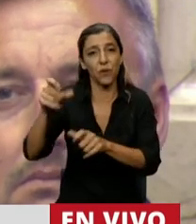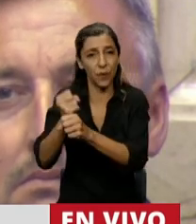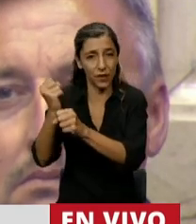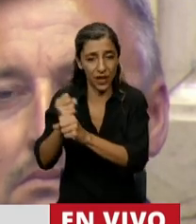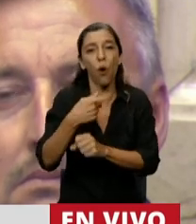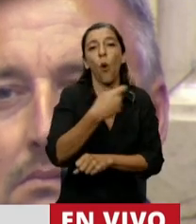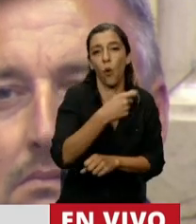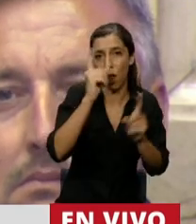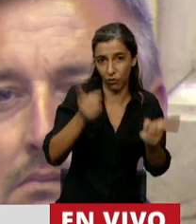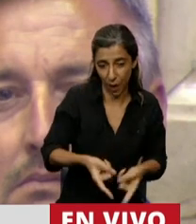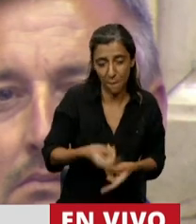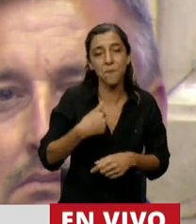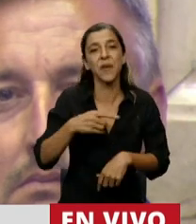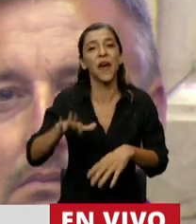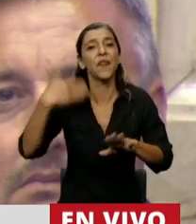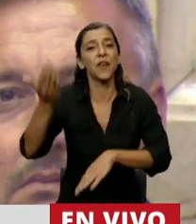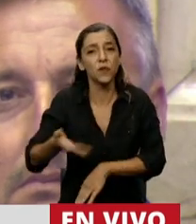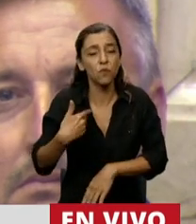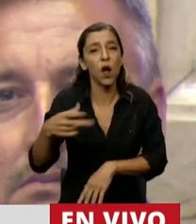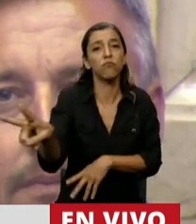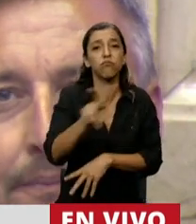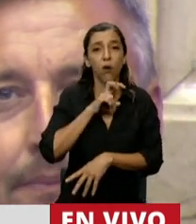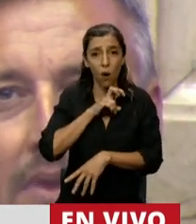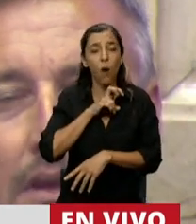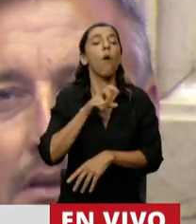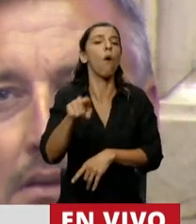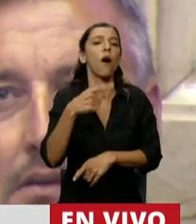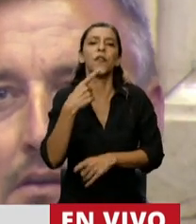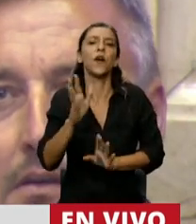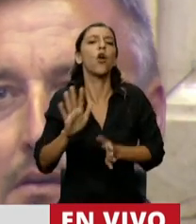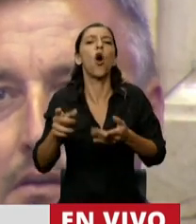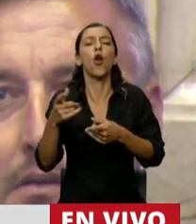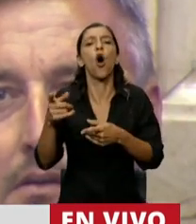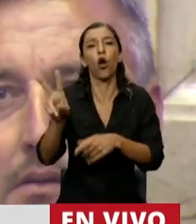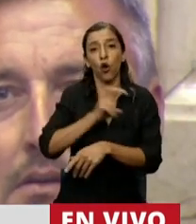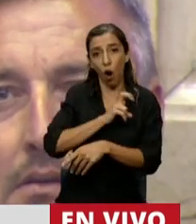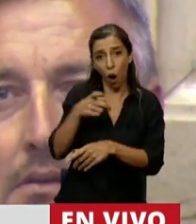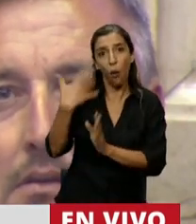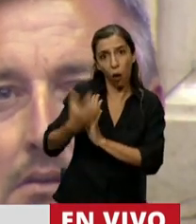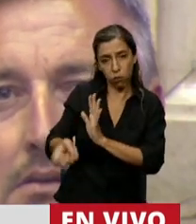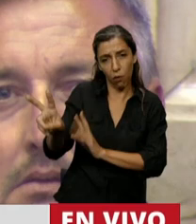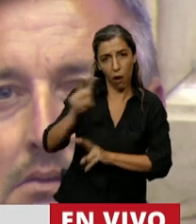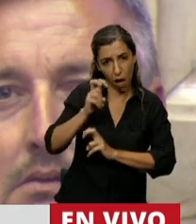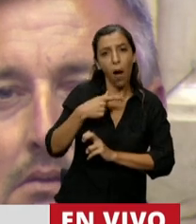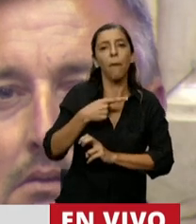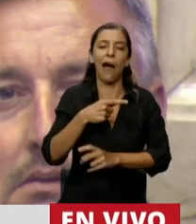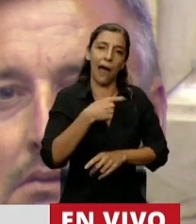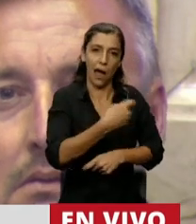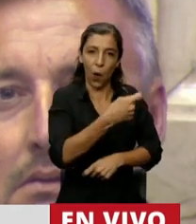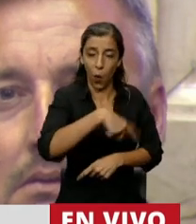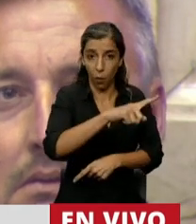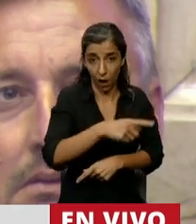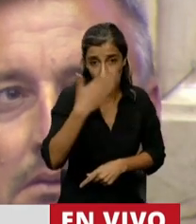Santa Cruz, dijeron cuando los cobraron que era para solucionar el problema de los jubilados. Minga los jubilados. Vetaron